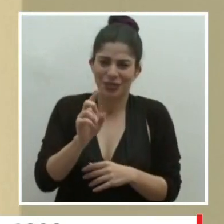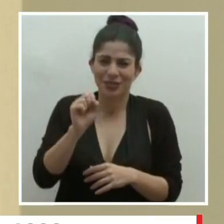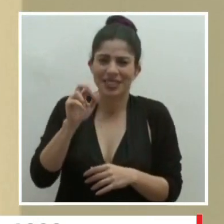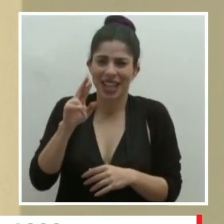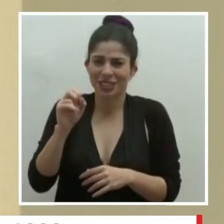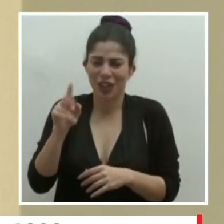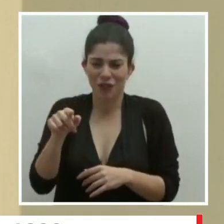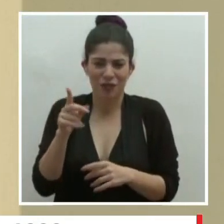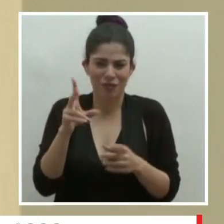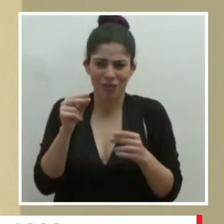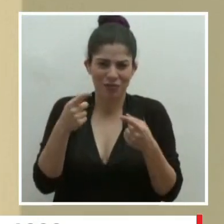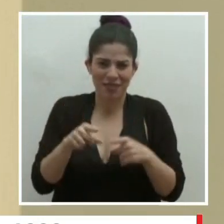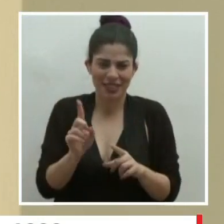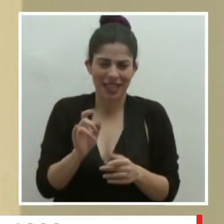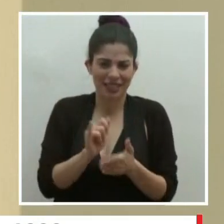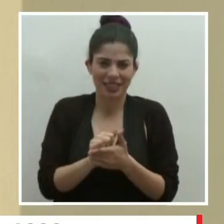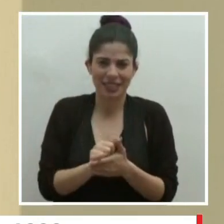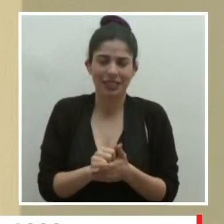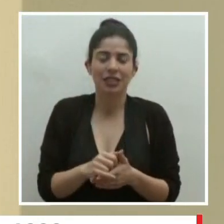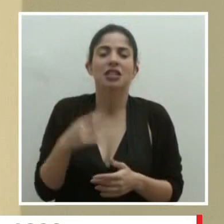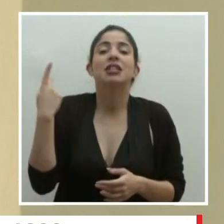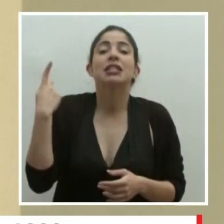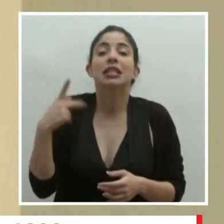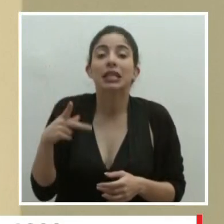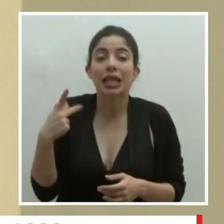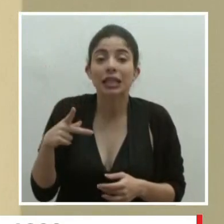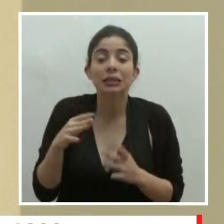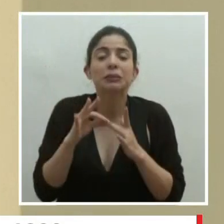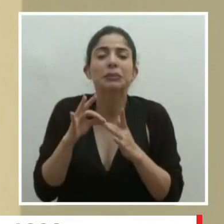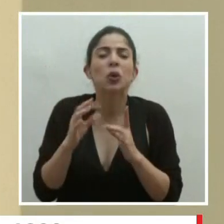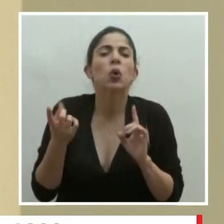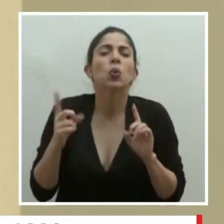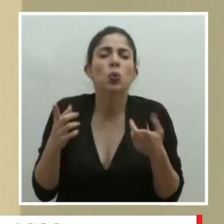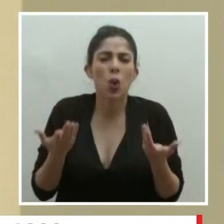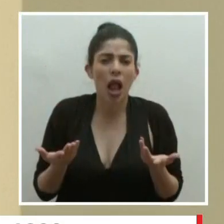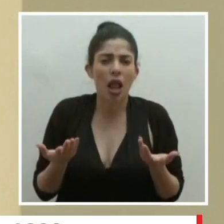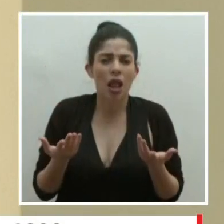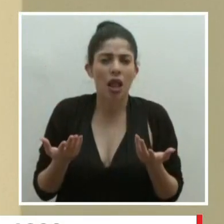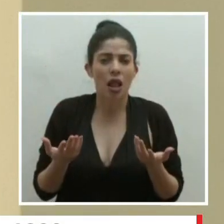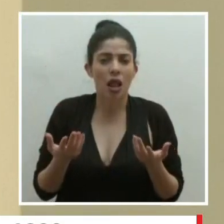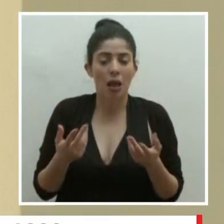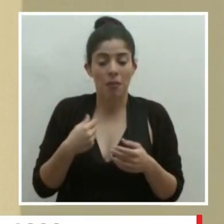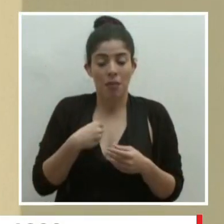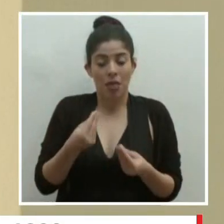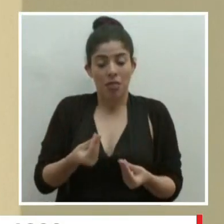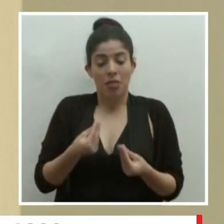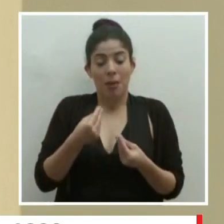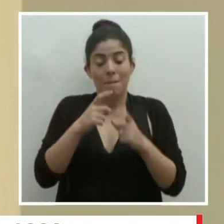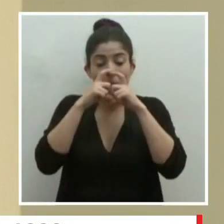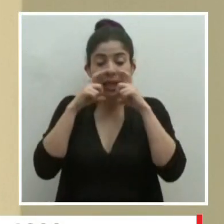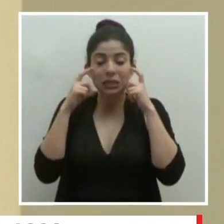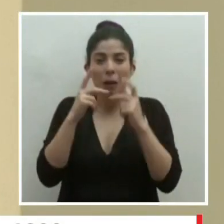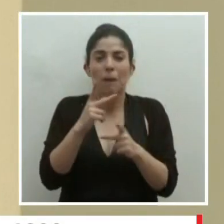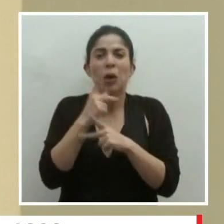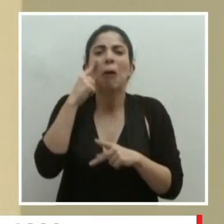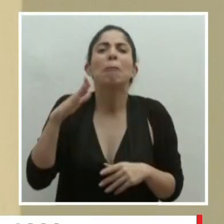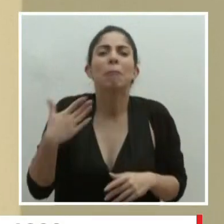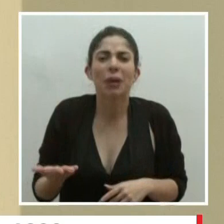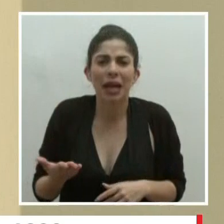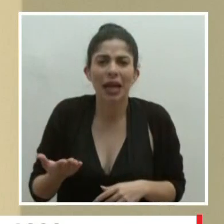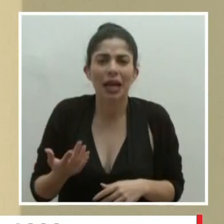SARS-CoV-2. Igualmente hemos dicho que el riesgo principal y por el cual confiere una protección a la mascarilla es cuando hay